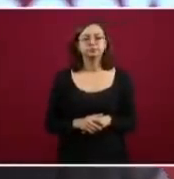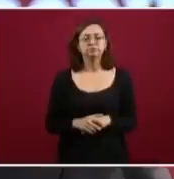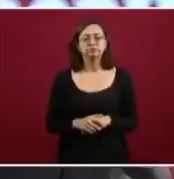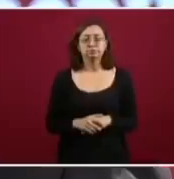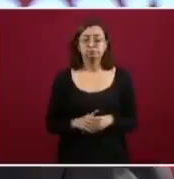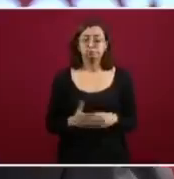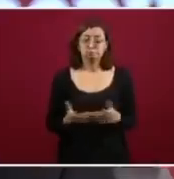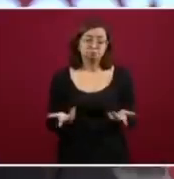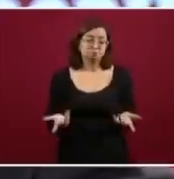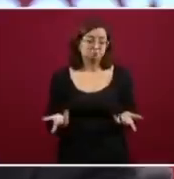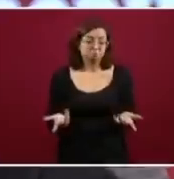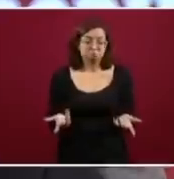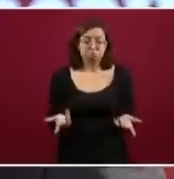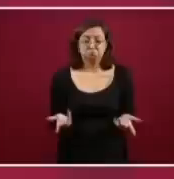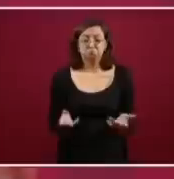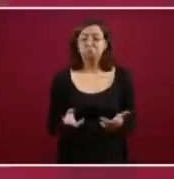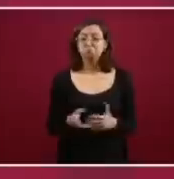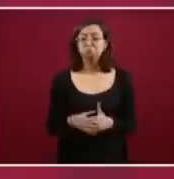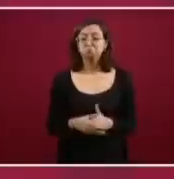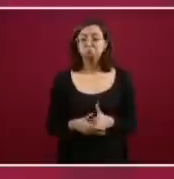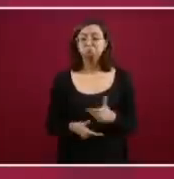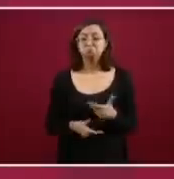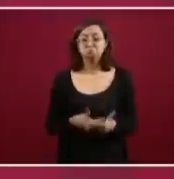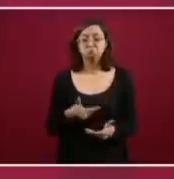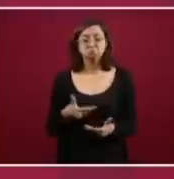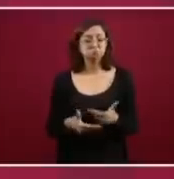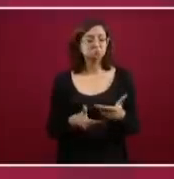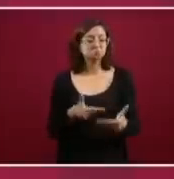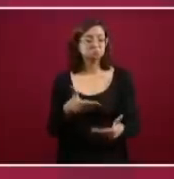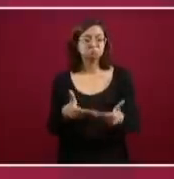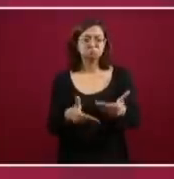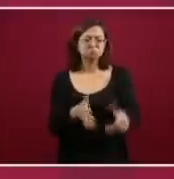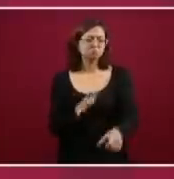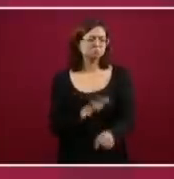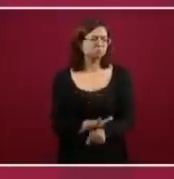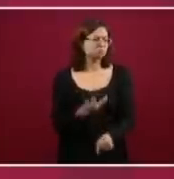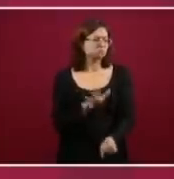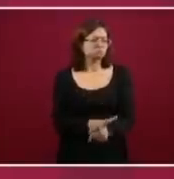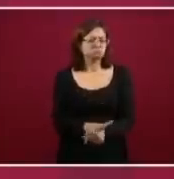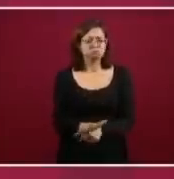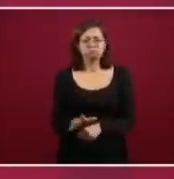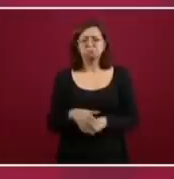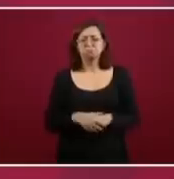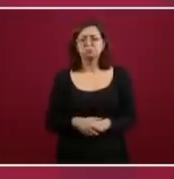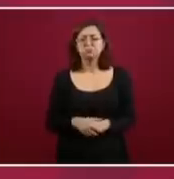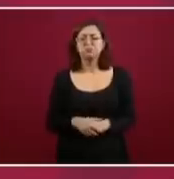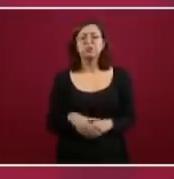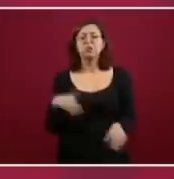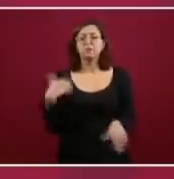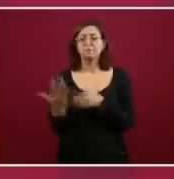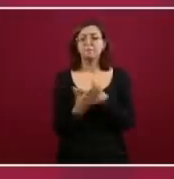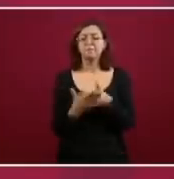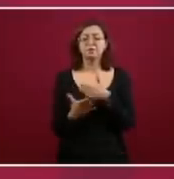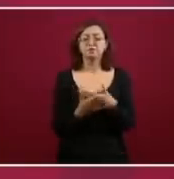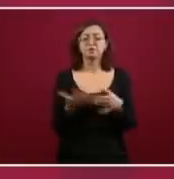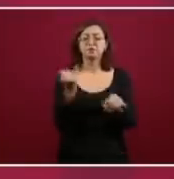entonces estamos satisfechos yo voy a dar información el día primero